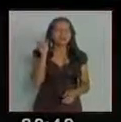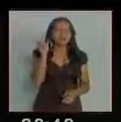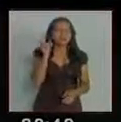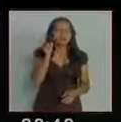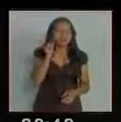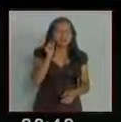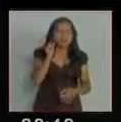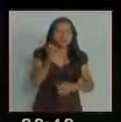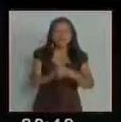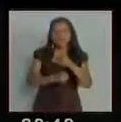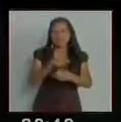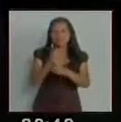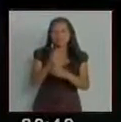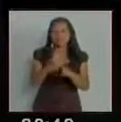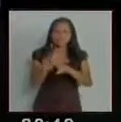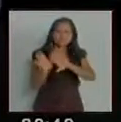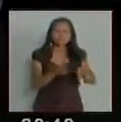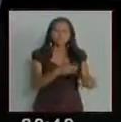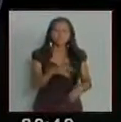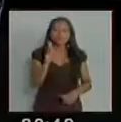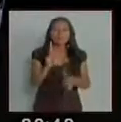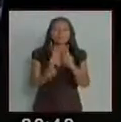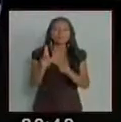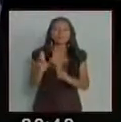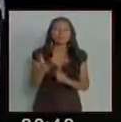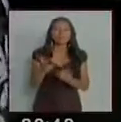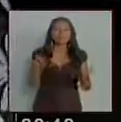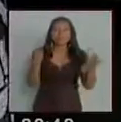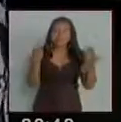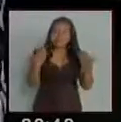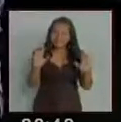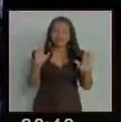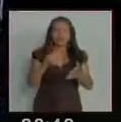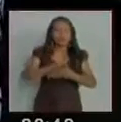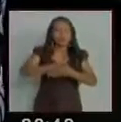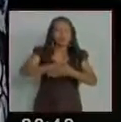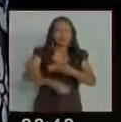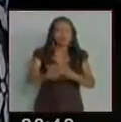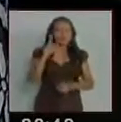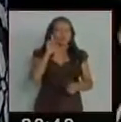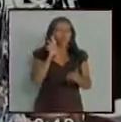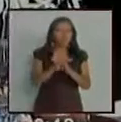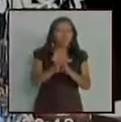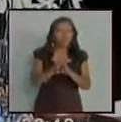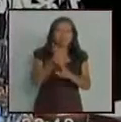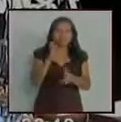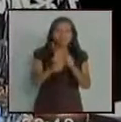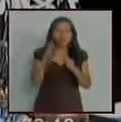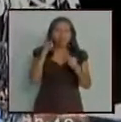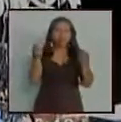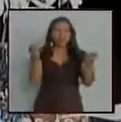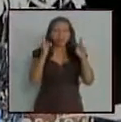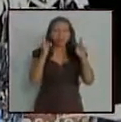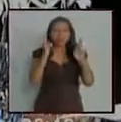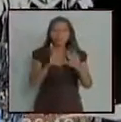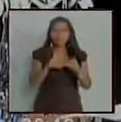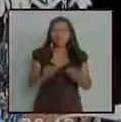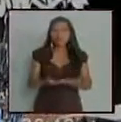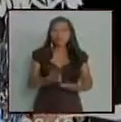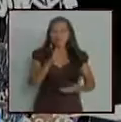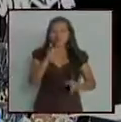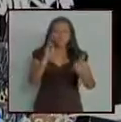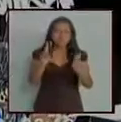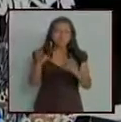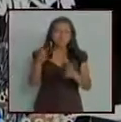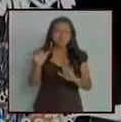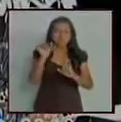a través de los años, ¿no? Pero ¿qué pasa en aquellas personas que ya nacen con este problema? ¿Se les tiene que realizar alguna cirugía? Decía,